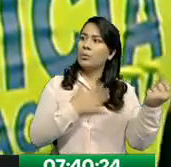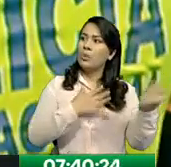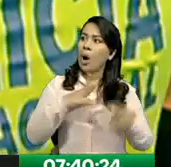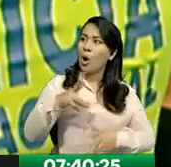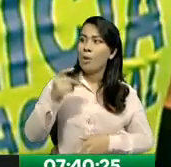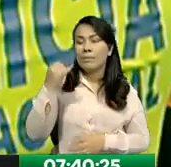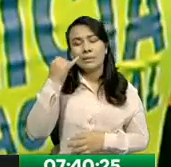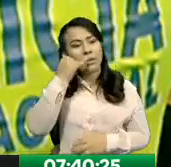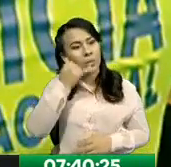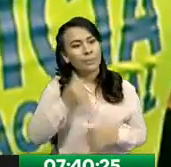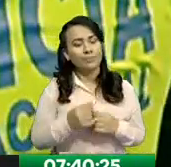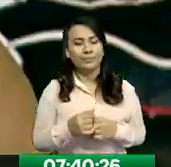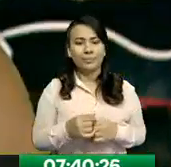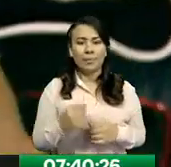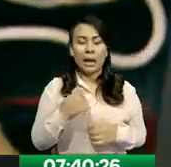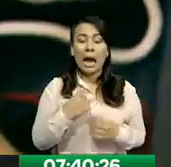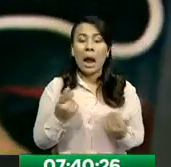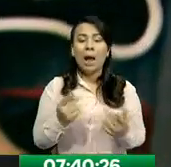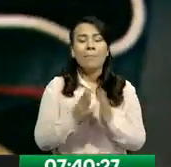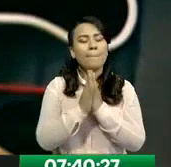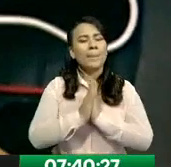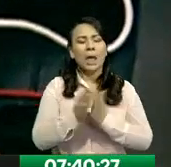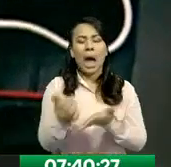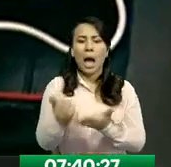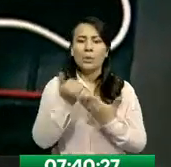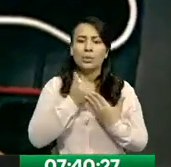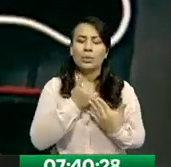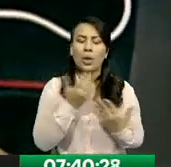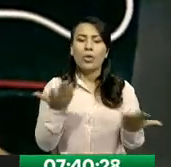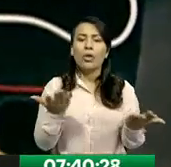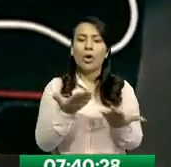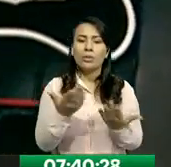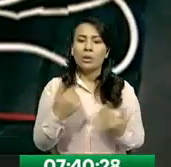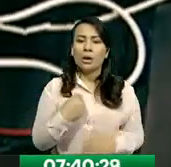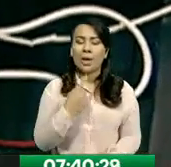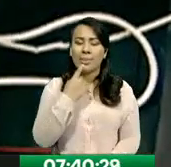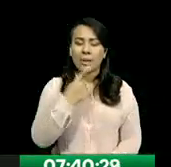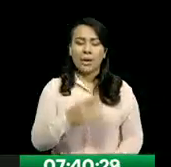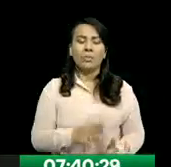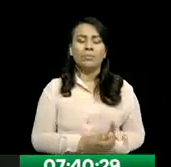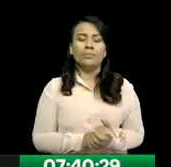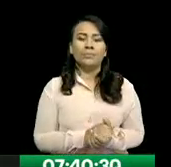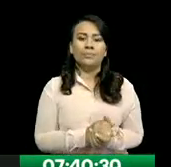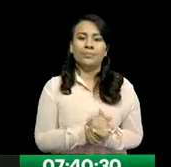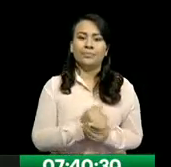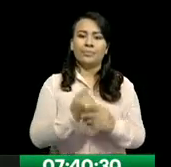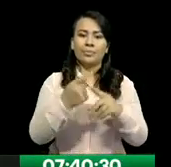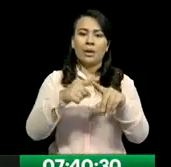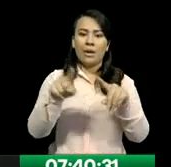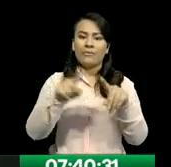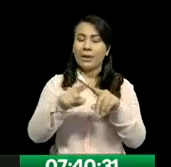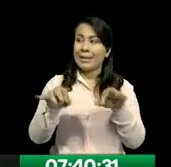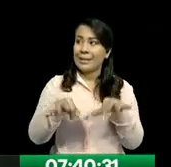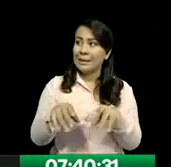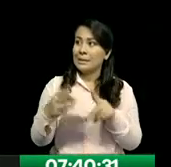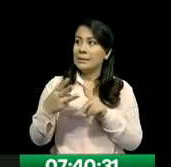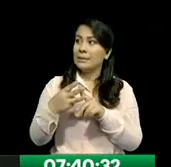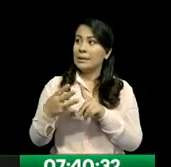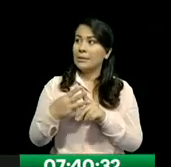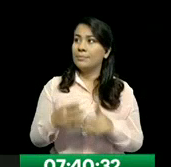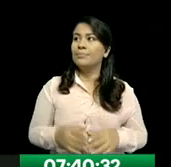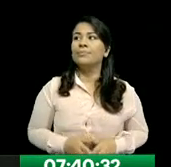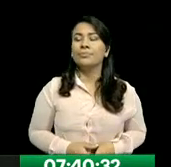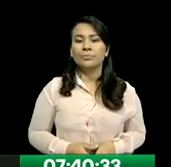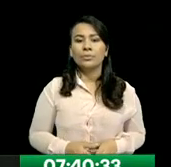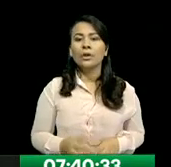su celular. Inmediatamente pidió ayuda y esto fue lo que expresó en las distintas plataformas de internet. Yo